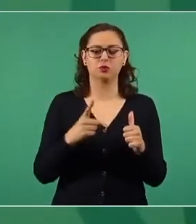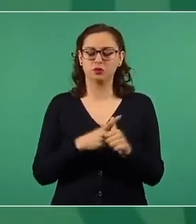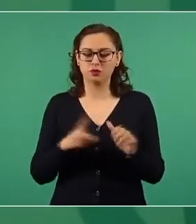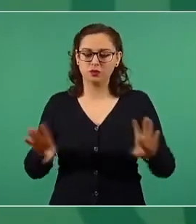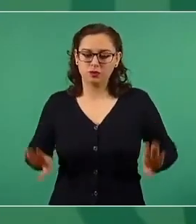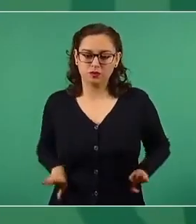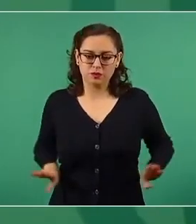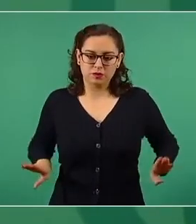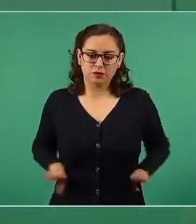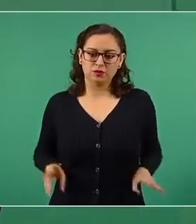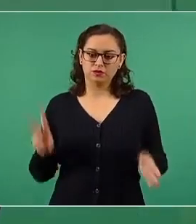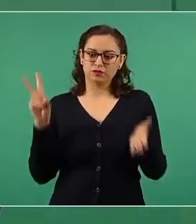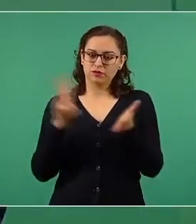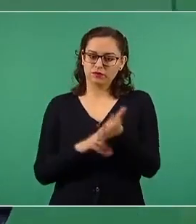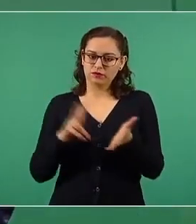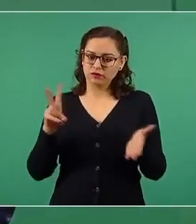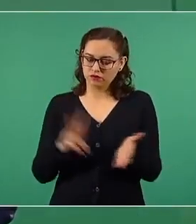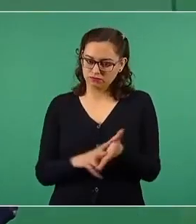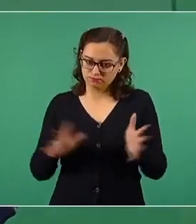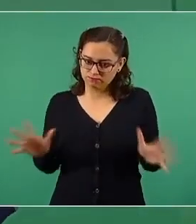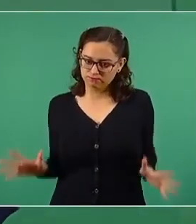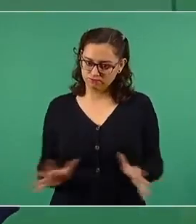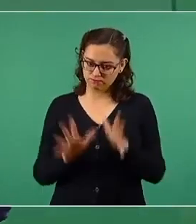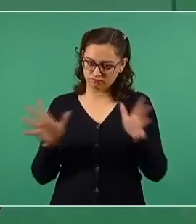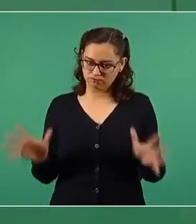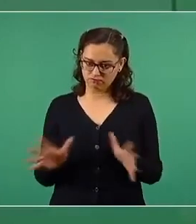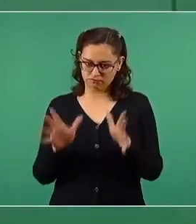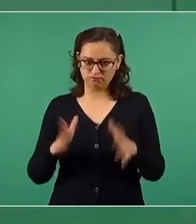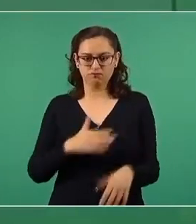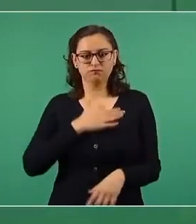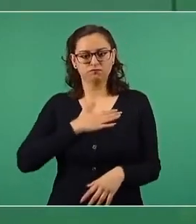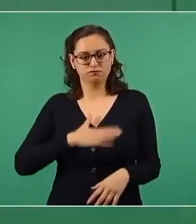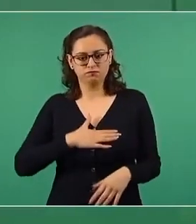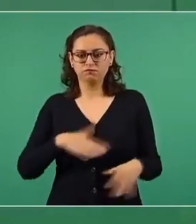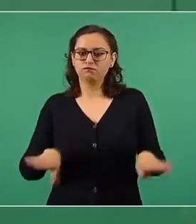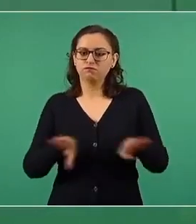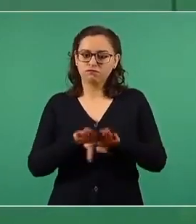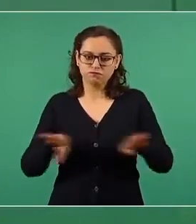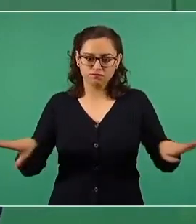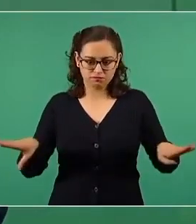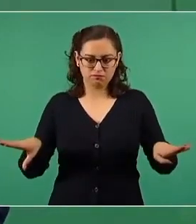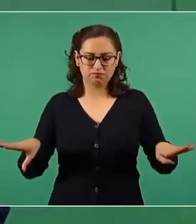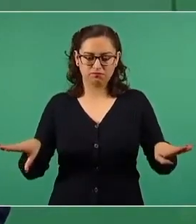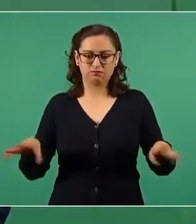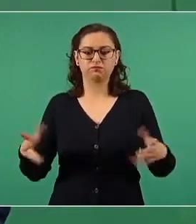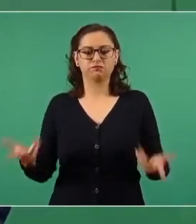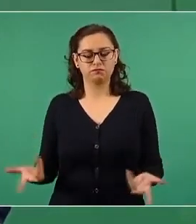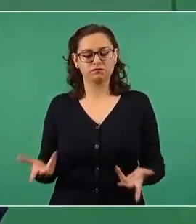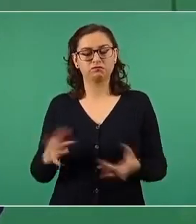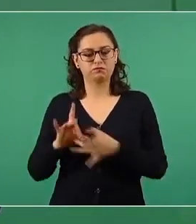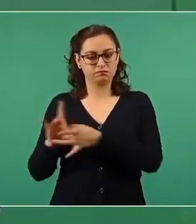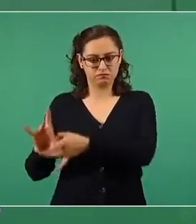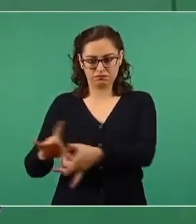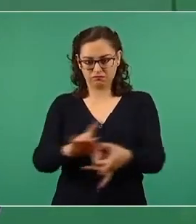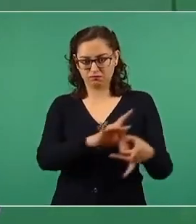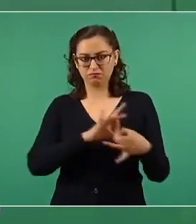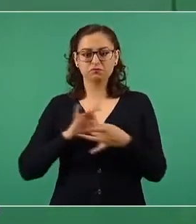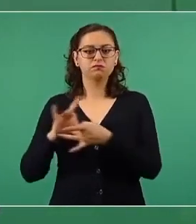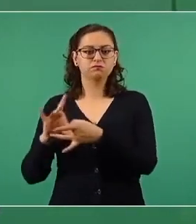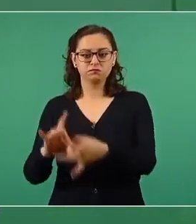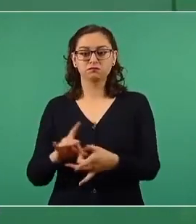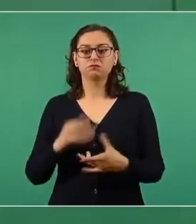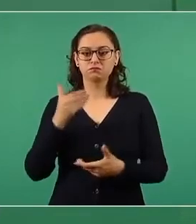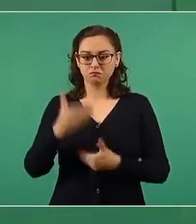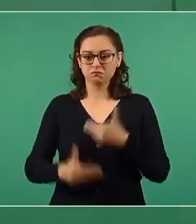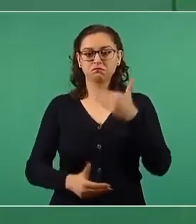valores y que haya justicia, que haya igualdad y que haya fraternidad y vamos a